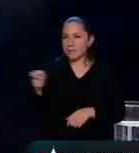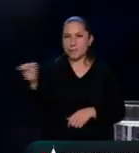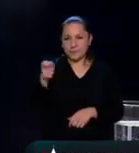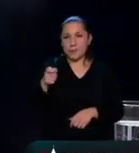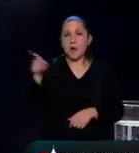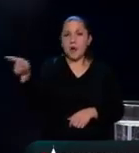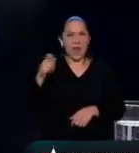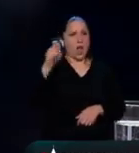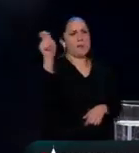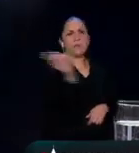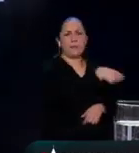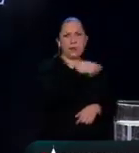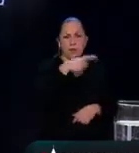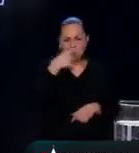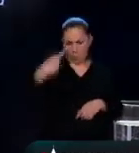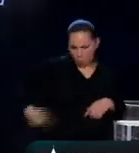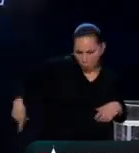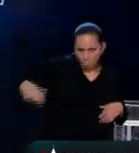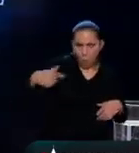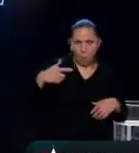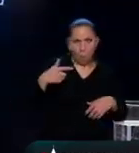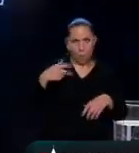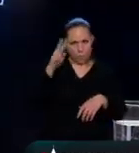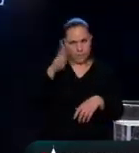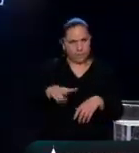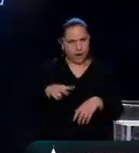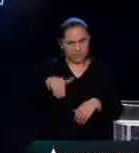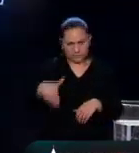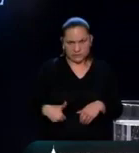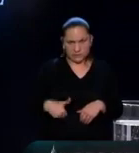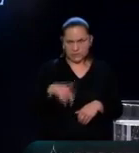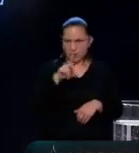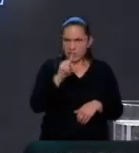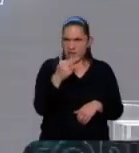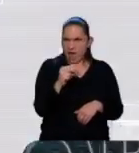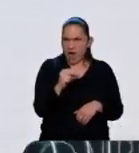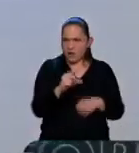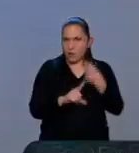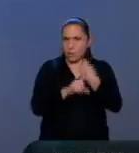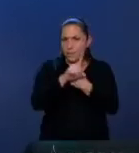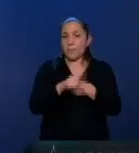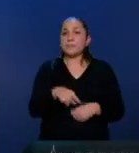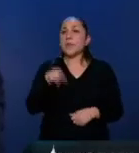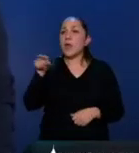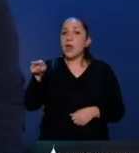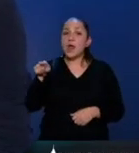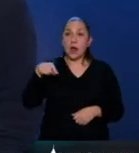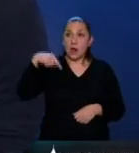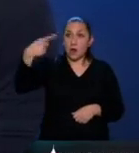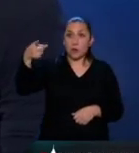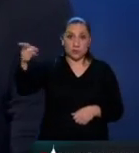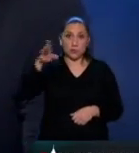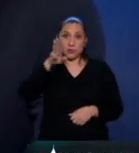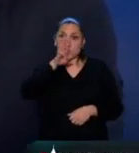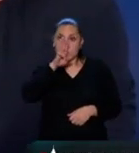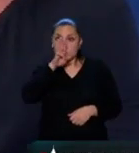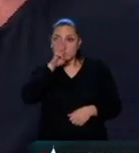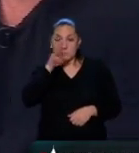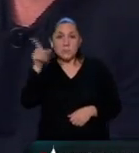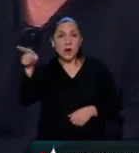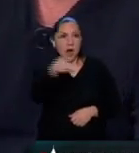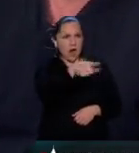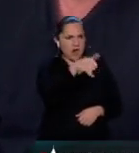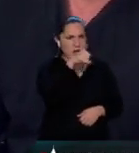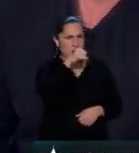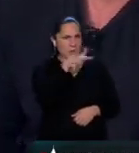a quejarse y el desprecio con el que la trató el papá de este cuate, yo dije, esto no puede